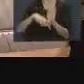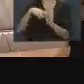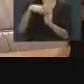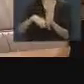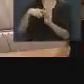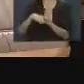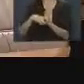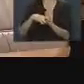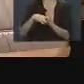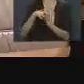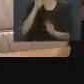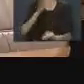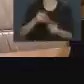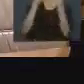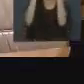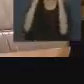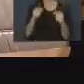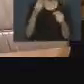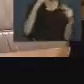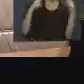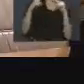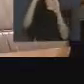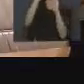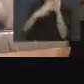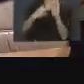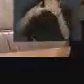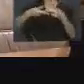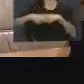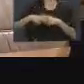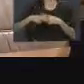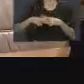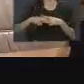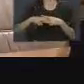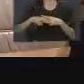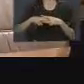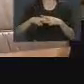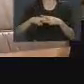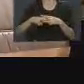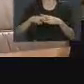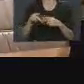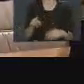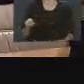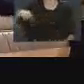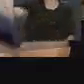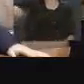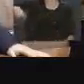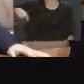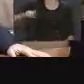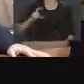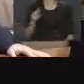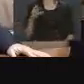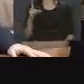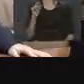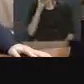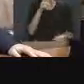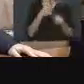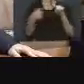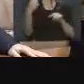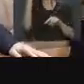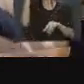que evaluarse en su mérito técnicamente para qué decir las amenazas del senador girardi un día antes de la